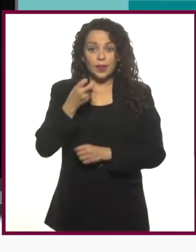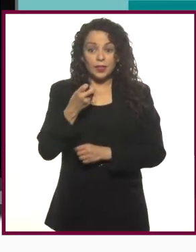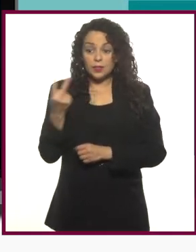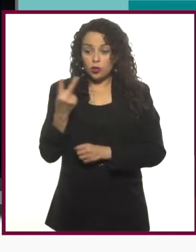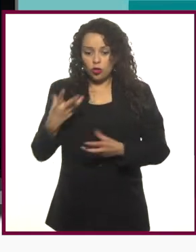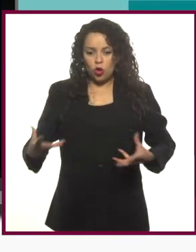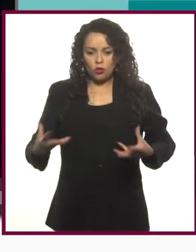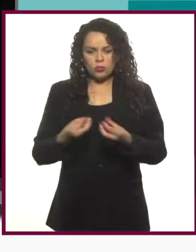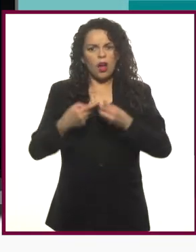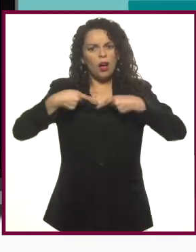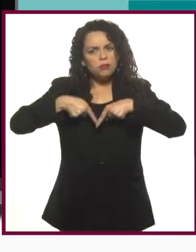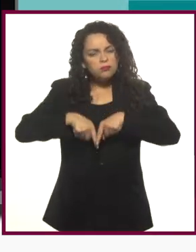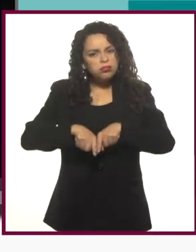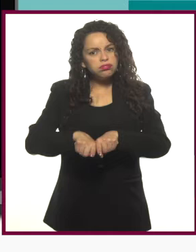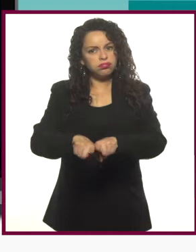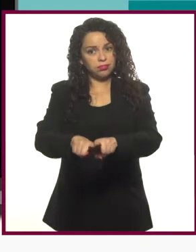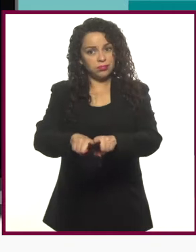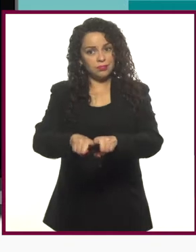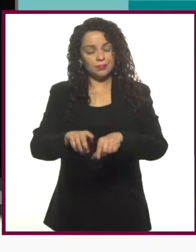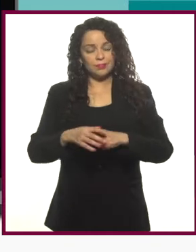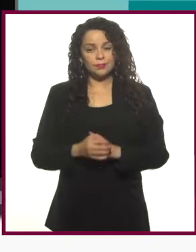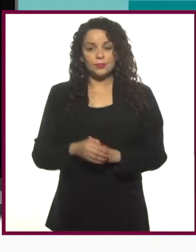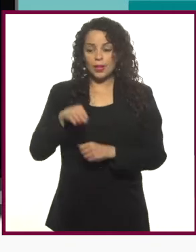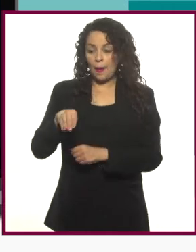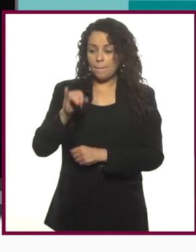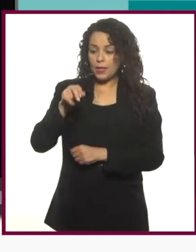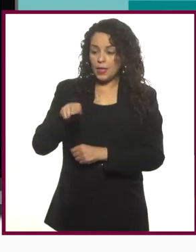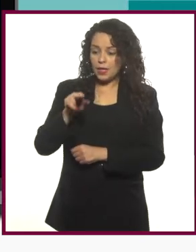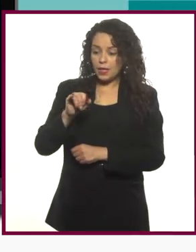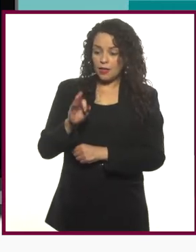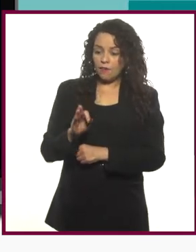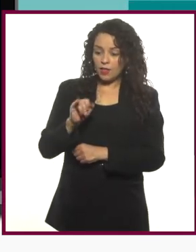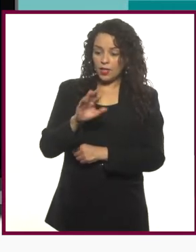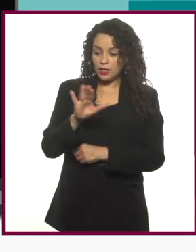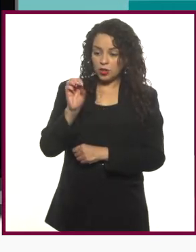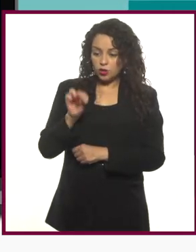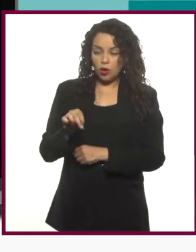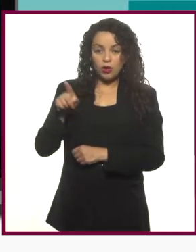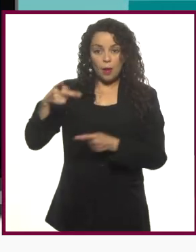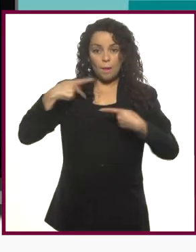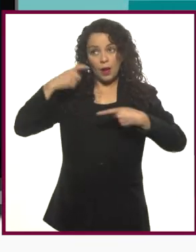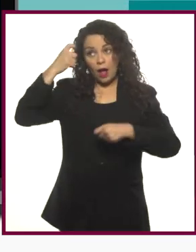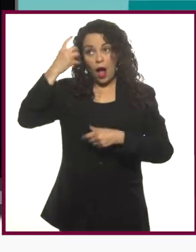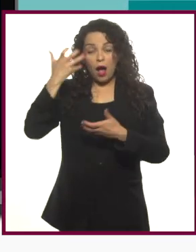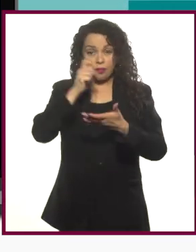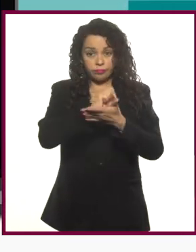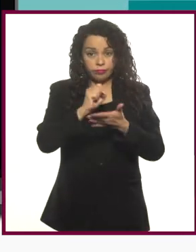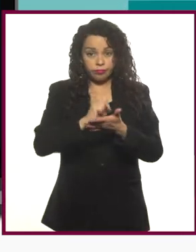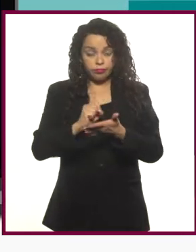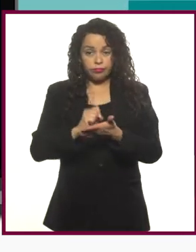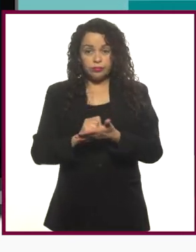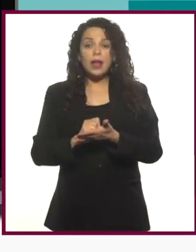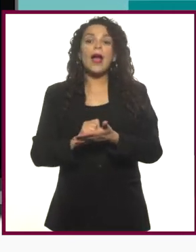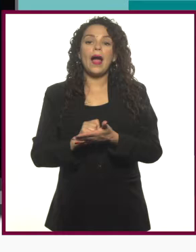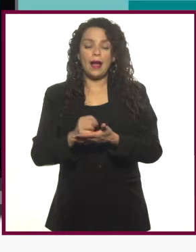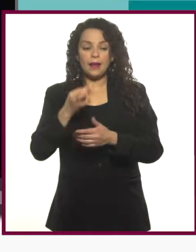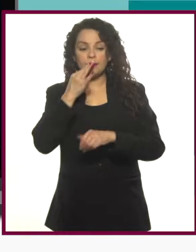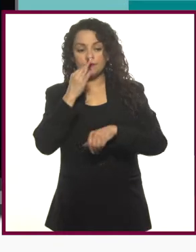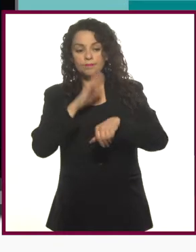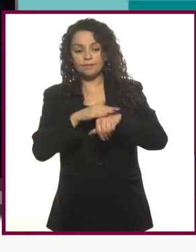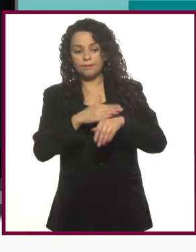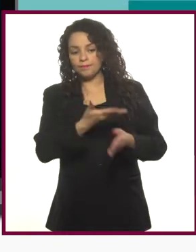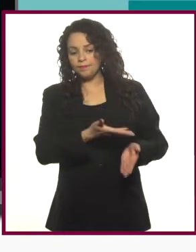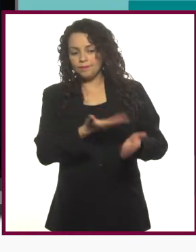se van desarrollando ambas. En la minificción, el autor convoca